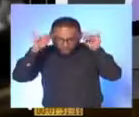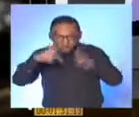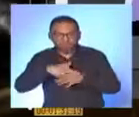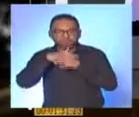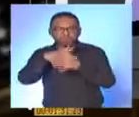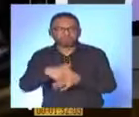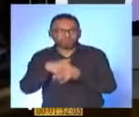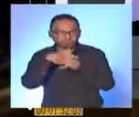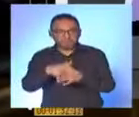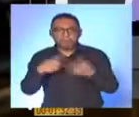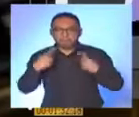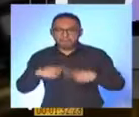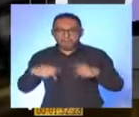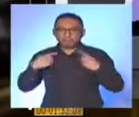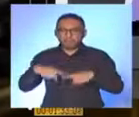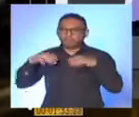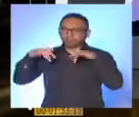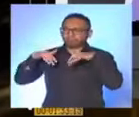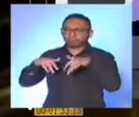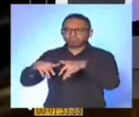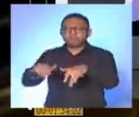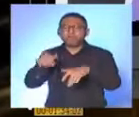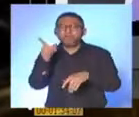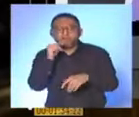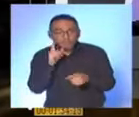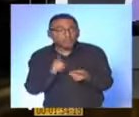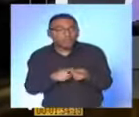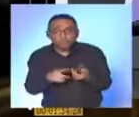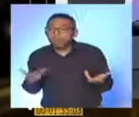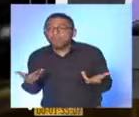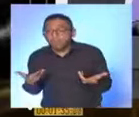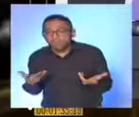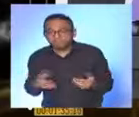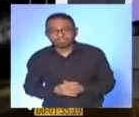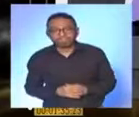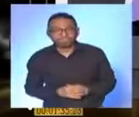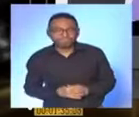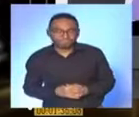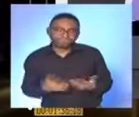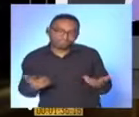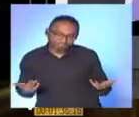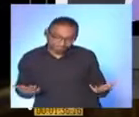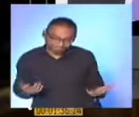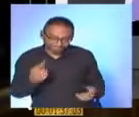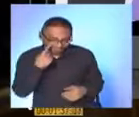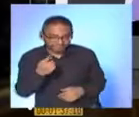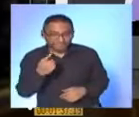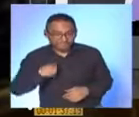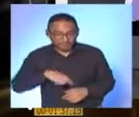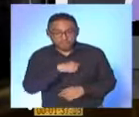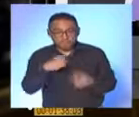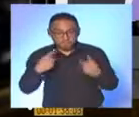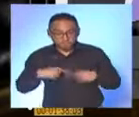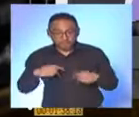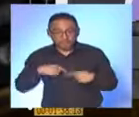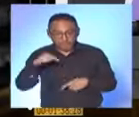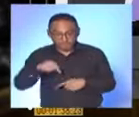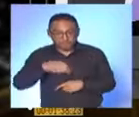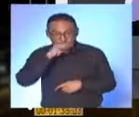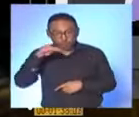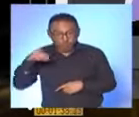150 personas y la policía y la guardia, ¿dónde están? Mira, somos casi 5 millones de habitantes